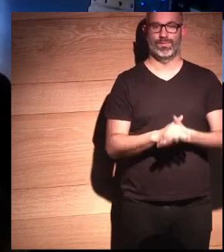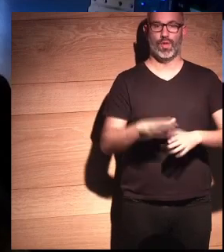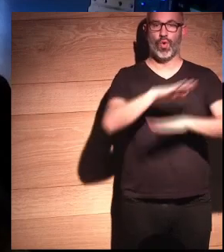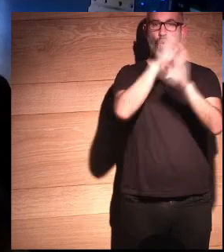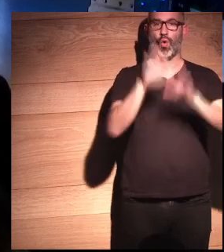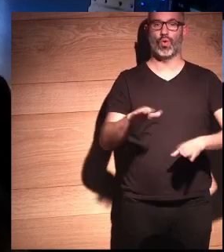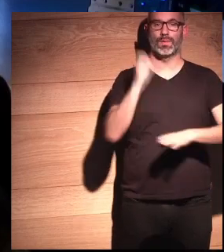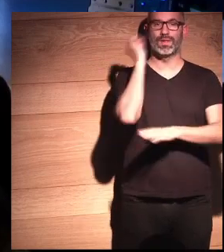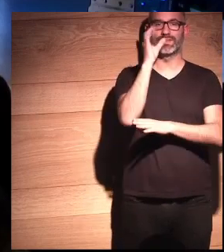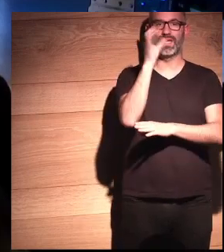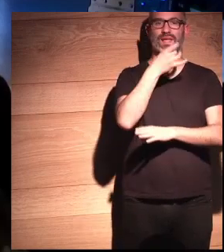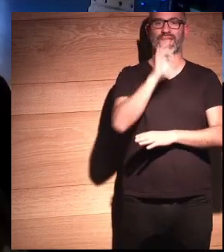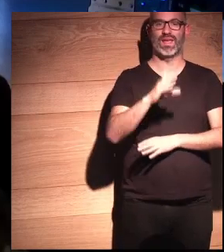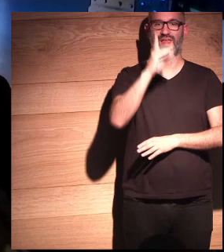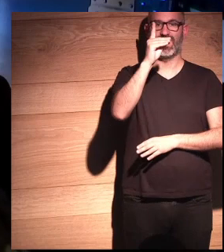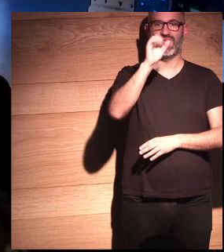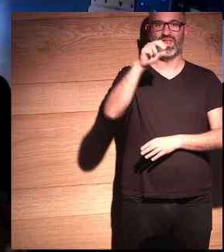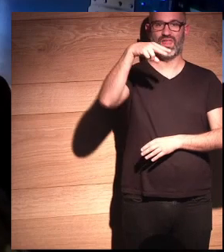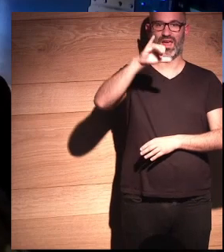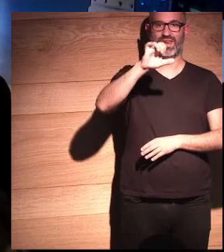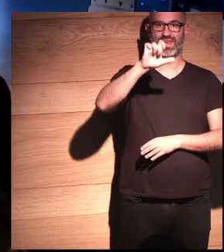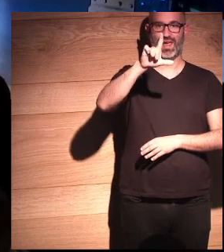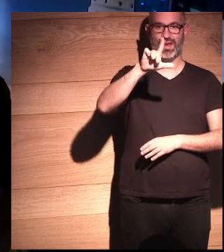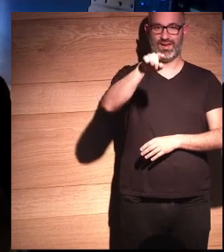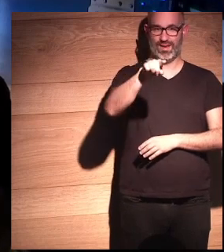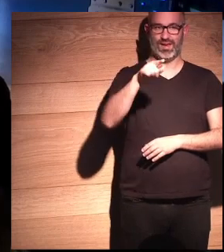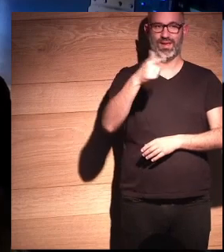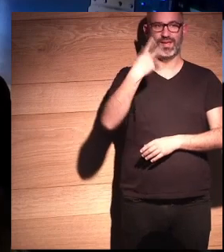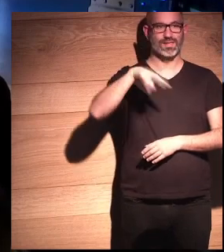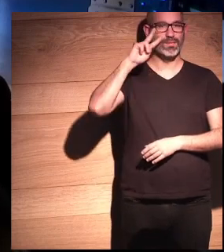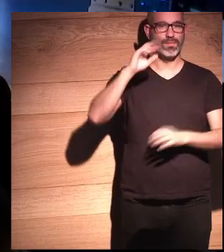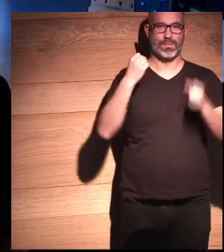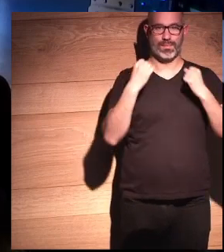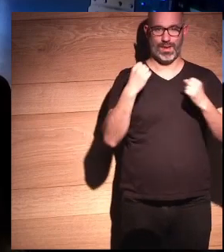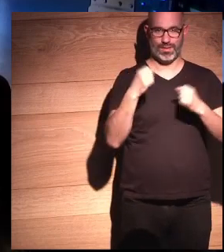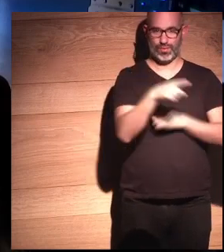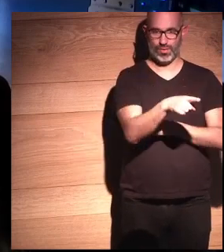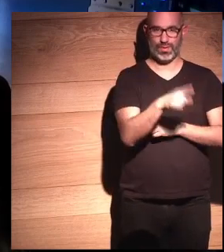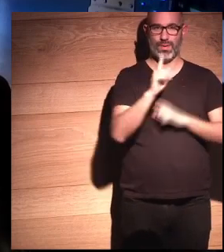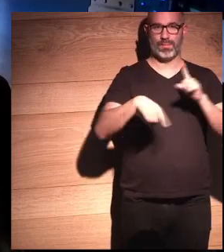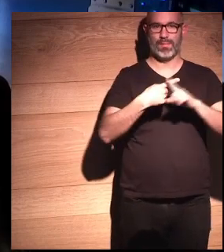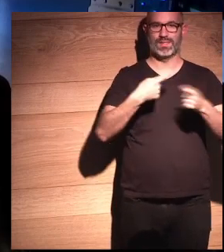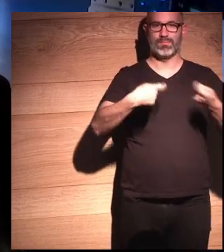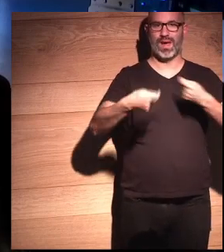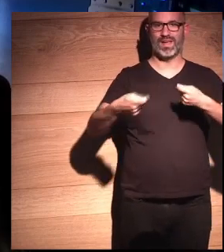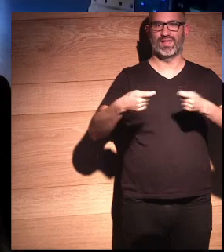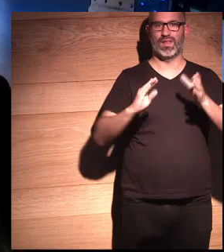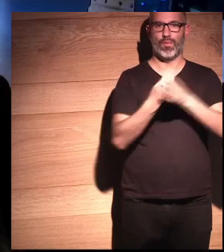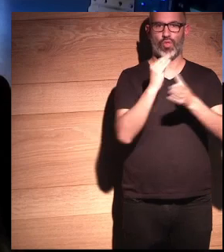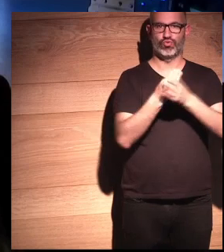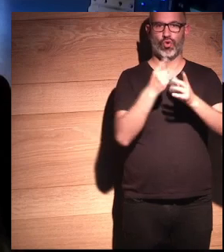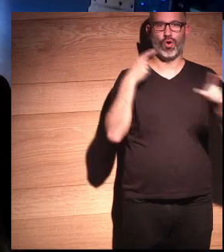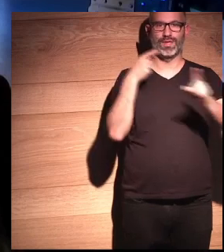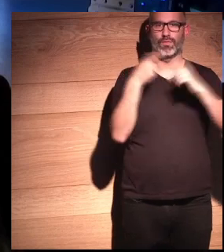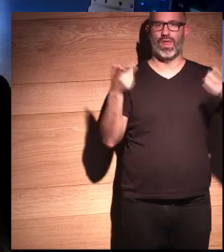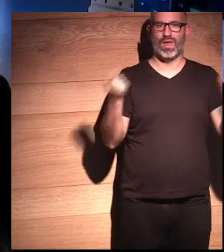La última charla va a ser de Daniel Yume, que es un experto de growth hacking y de marketing de producto, y su especialidad es